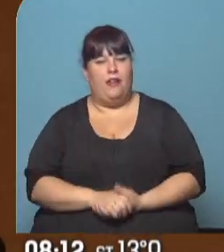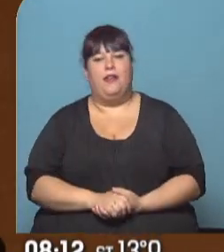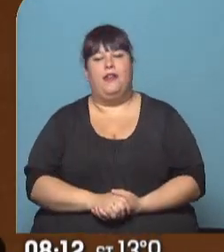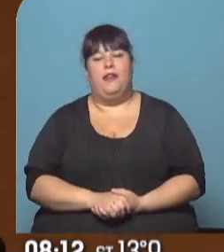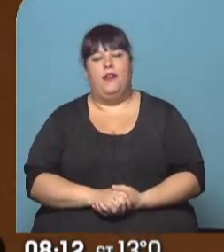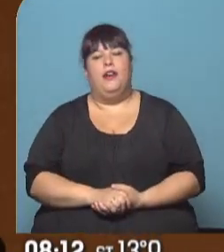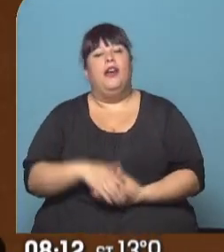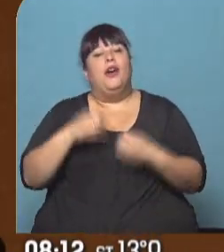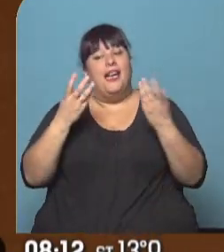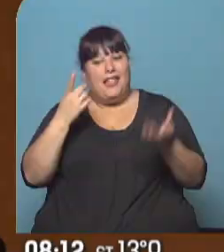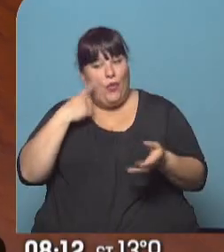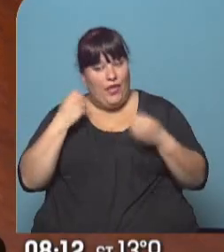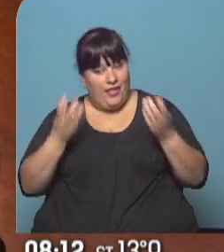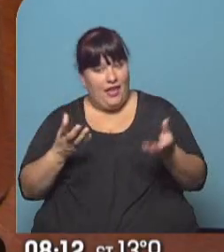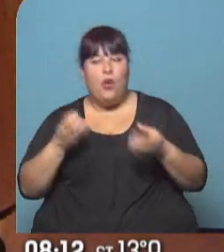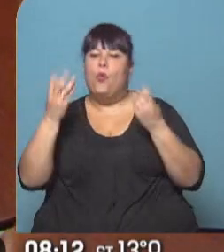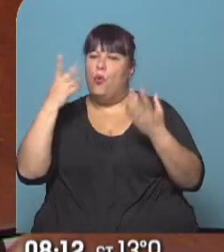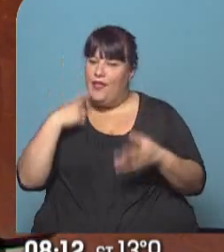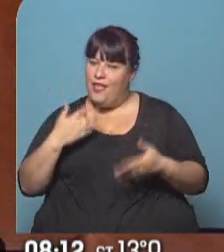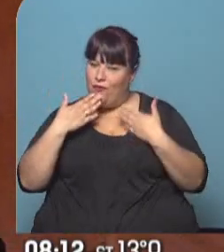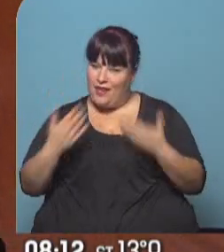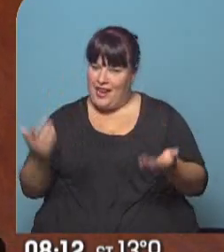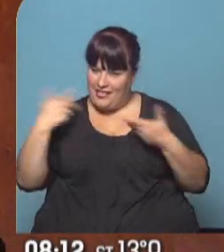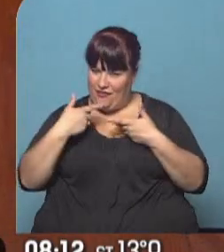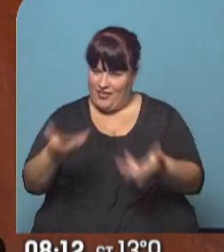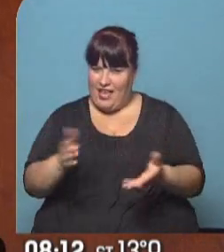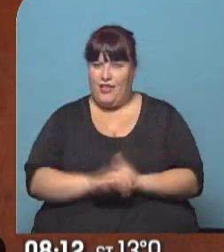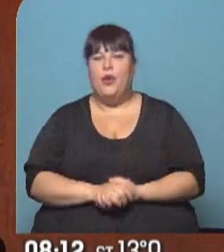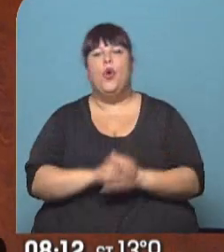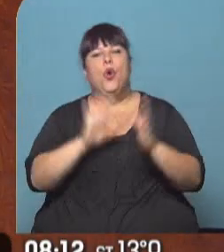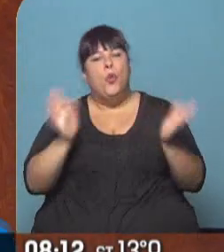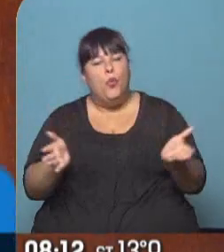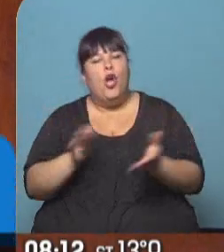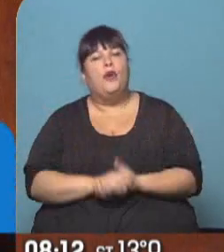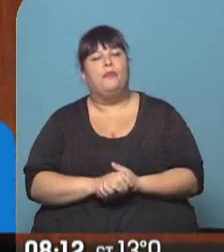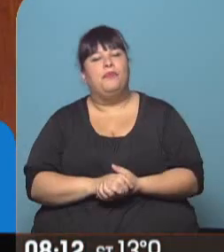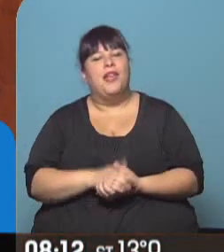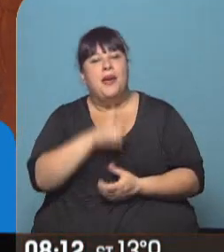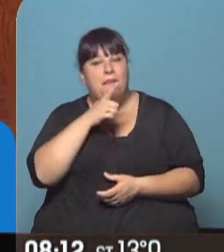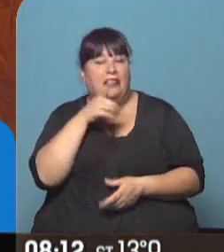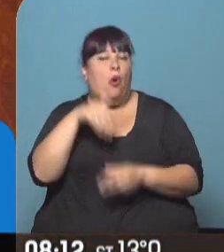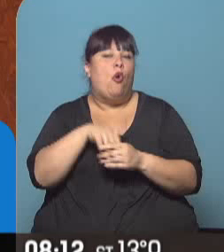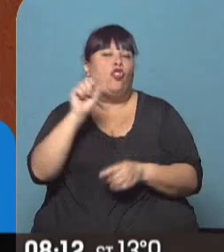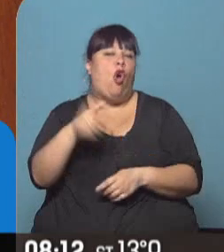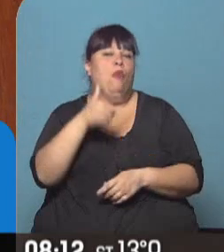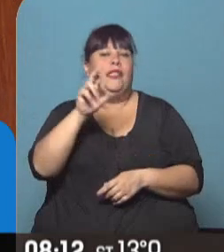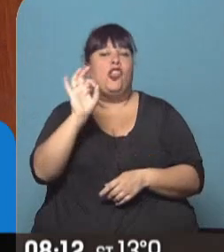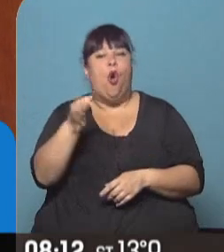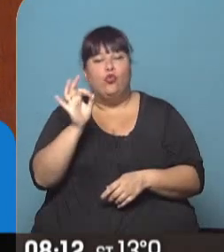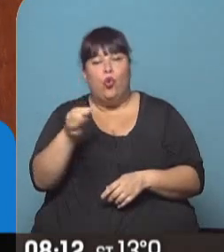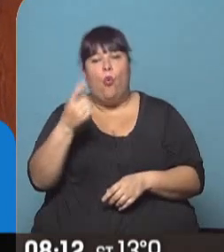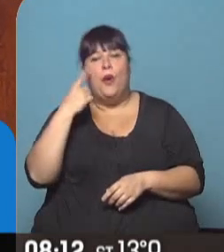francisco buen día como te vas buen día fernando muchas gracias por la invitación a ver te parece una elección más la del 30 de octubre